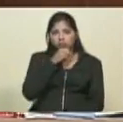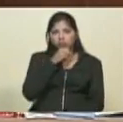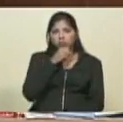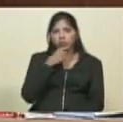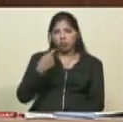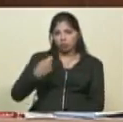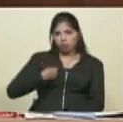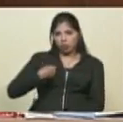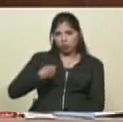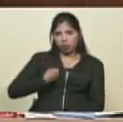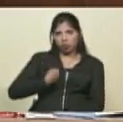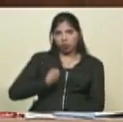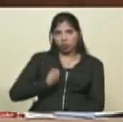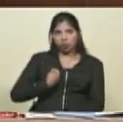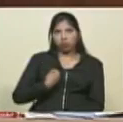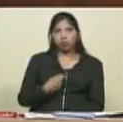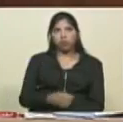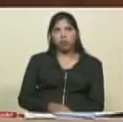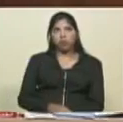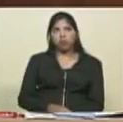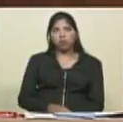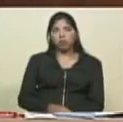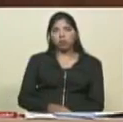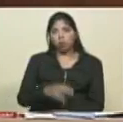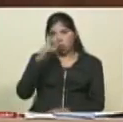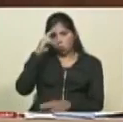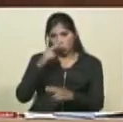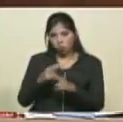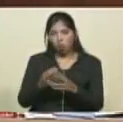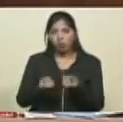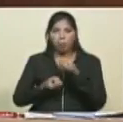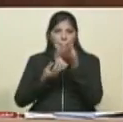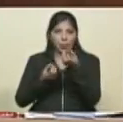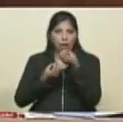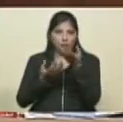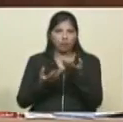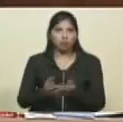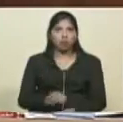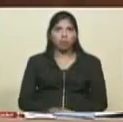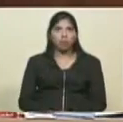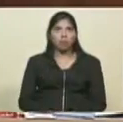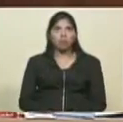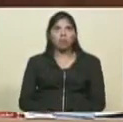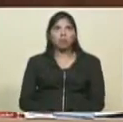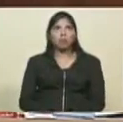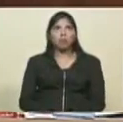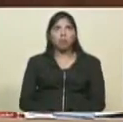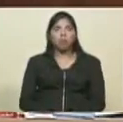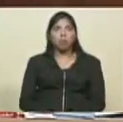homenaje a la compañera, a la constituyente Dionisia Mijoa.